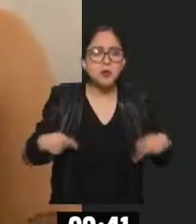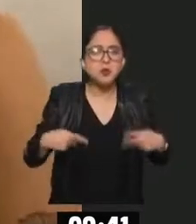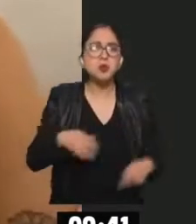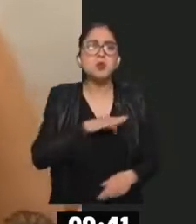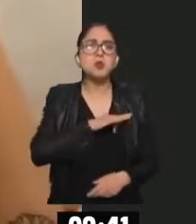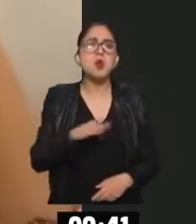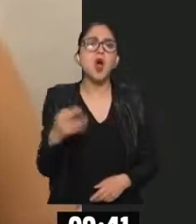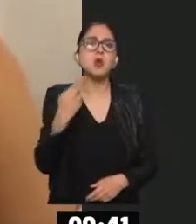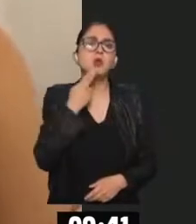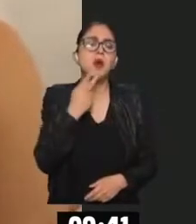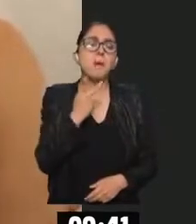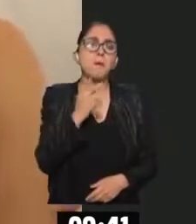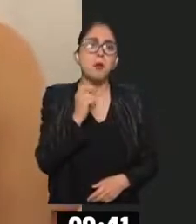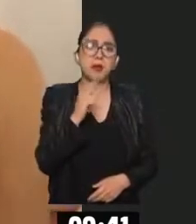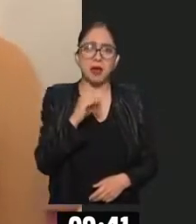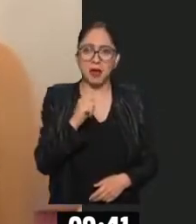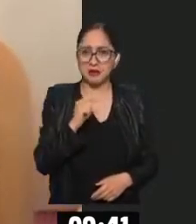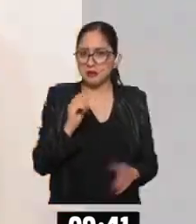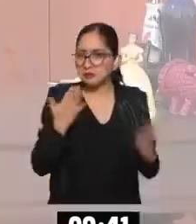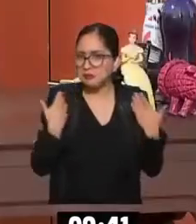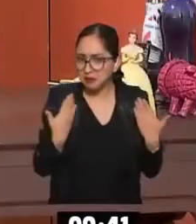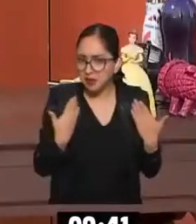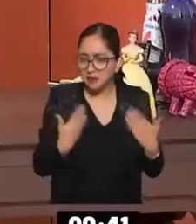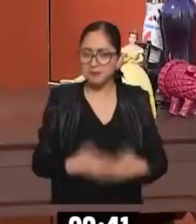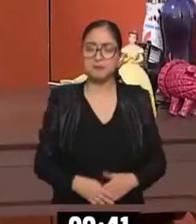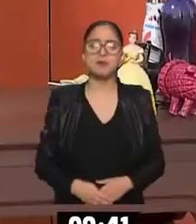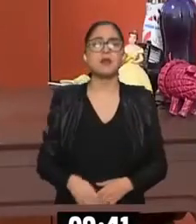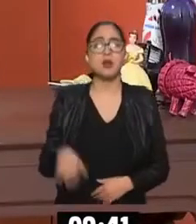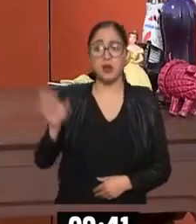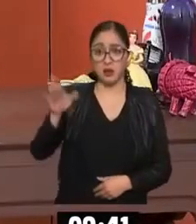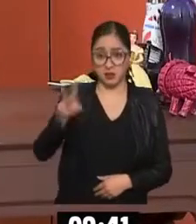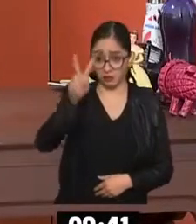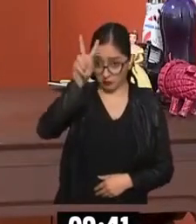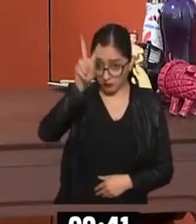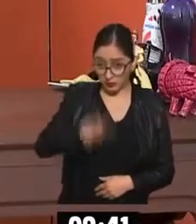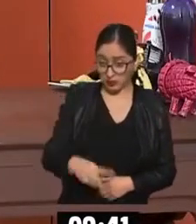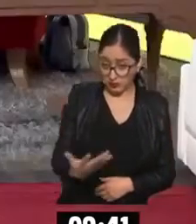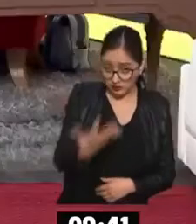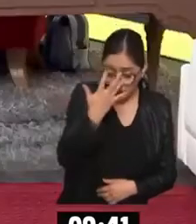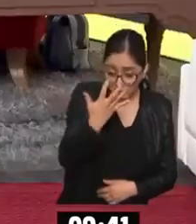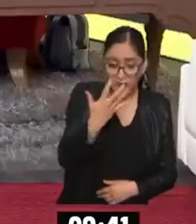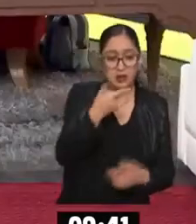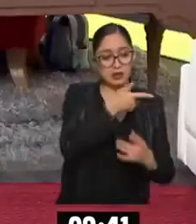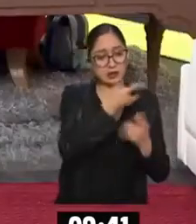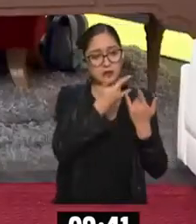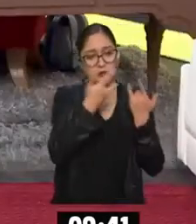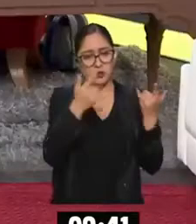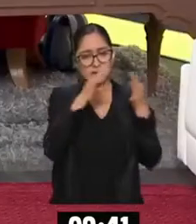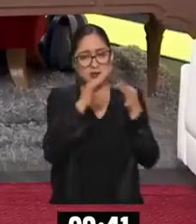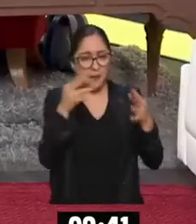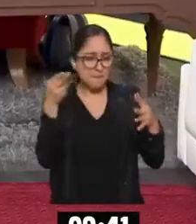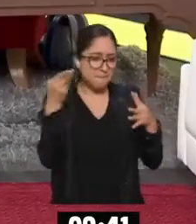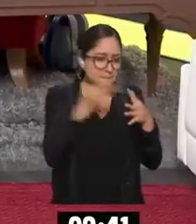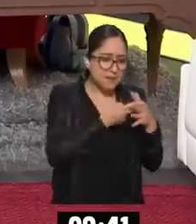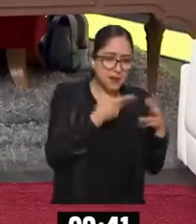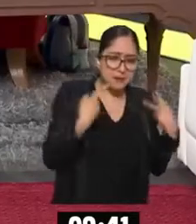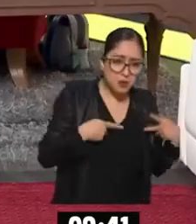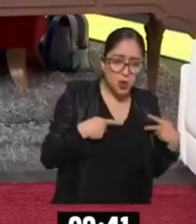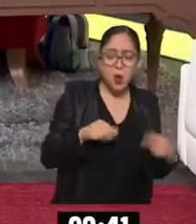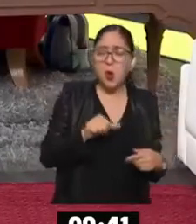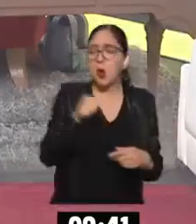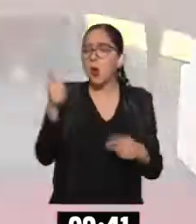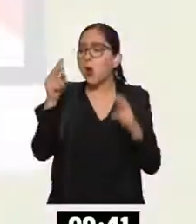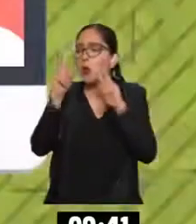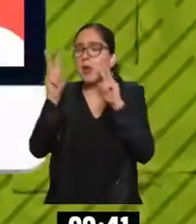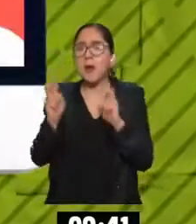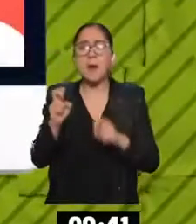Ahí está. Pero de veras hay de lo que quiera, desde asesinos seriales hasta budismo. Sí. O